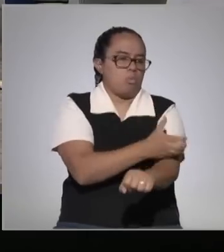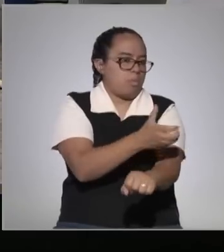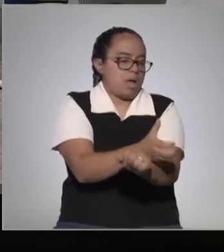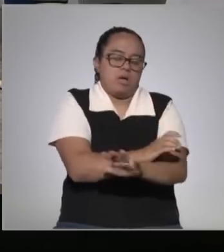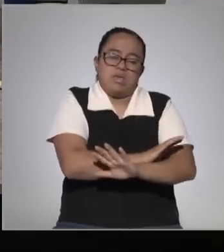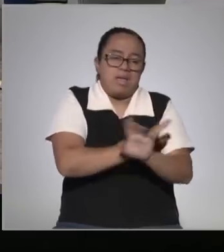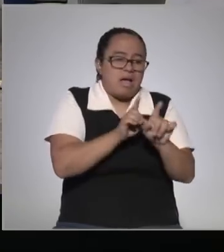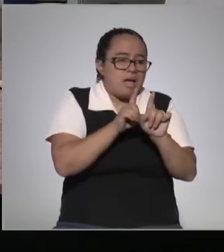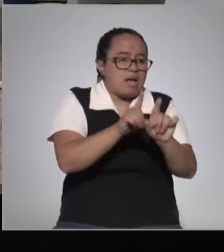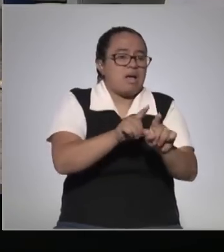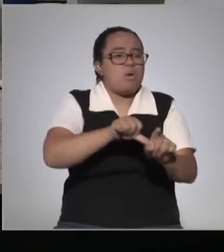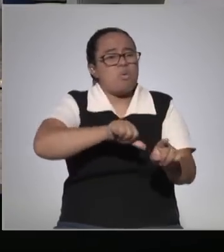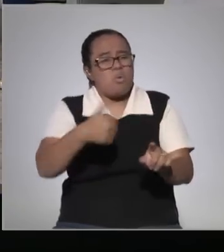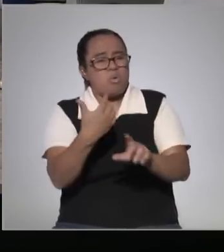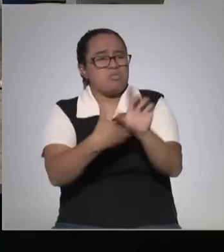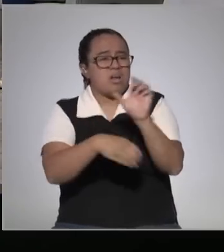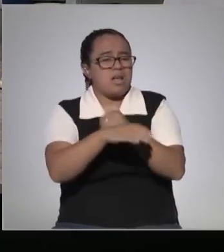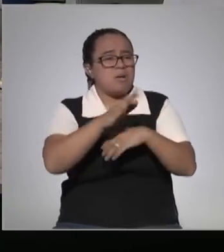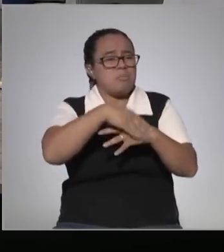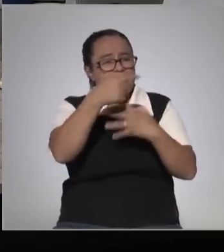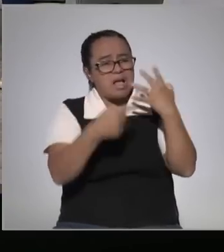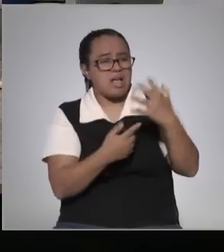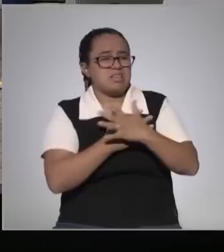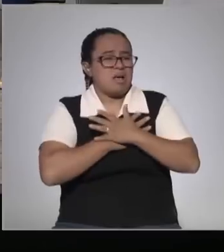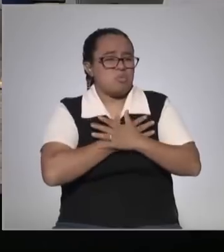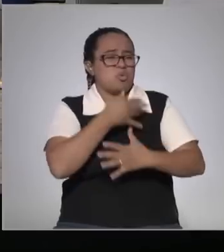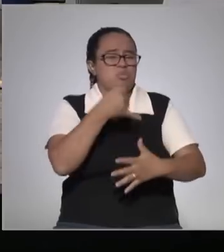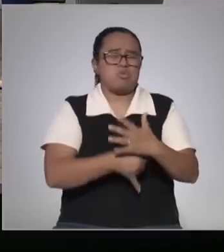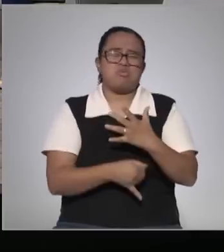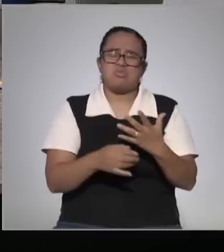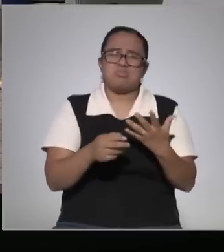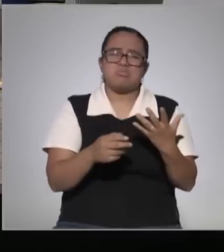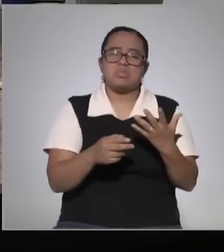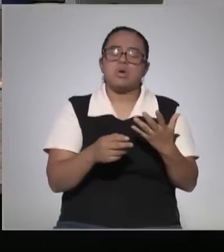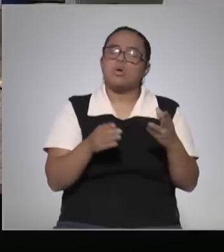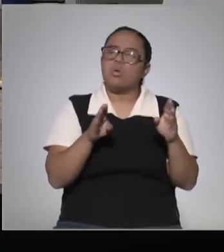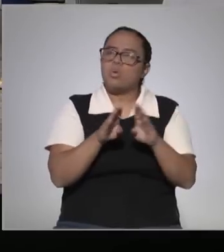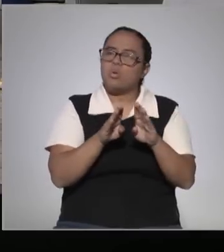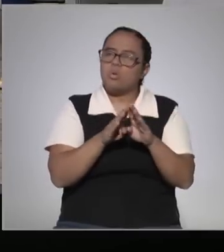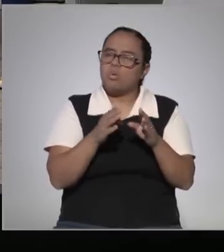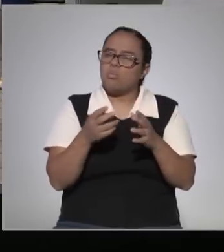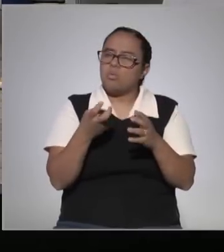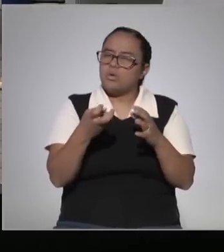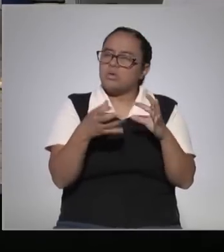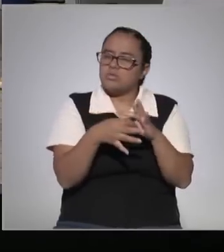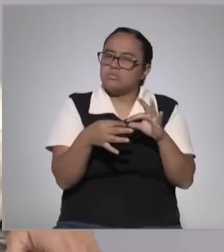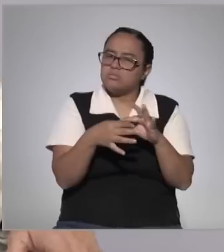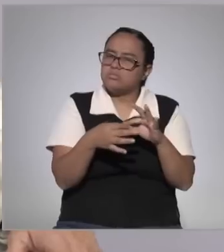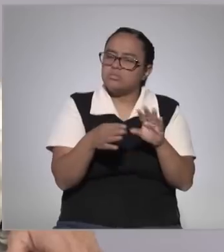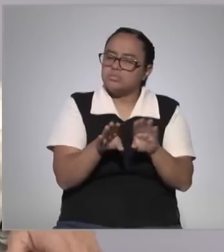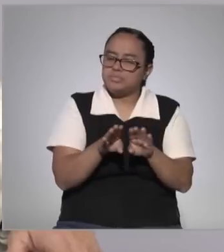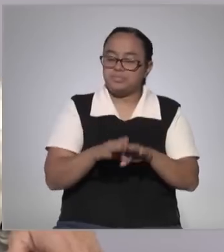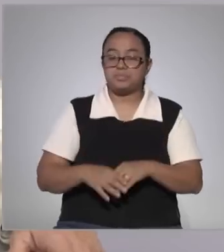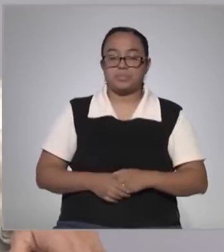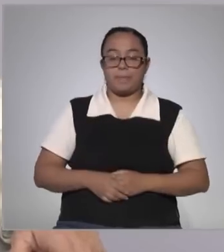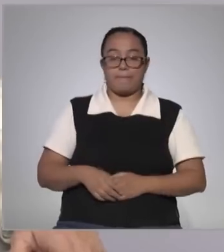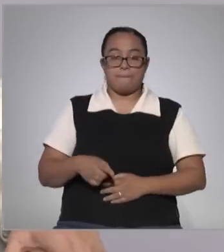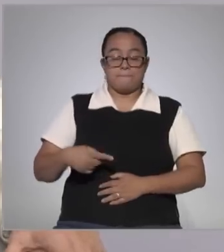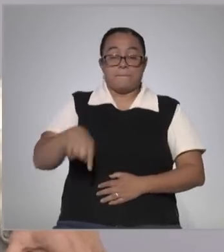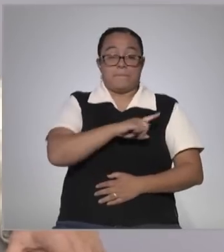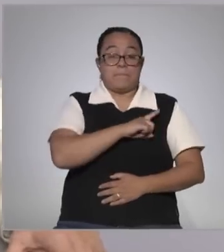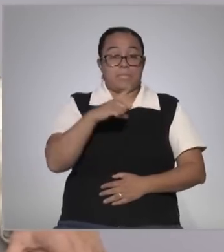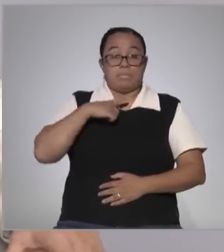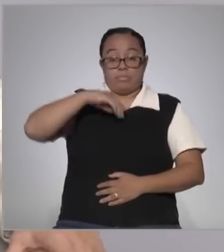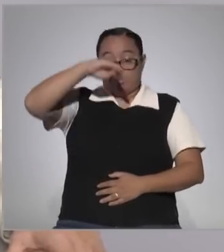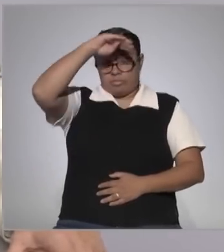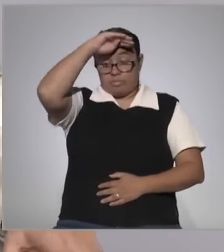existen otras partes del amor, ¿no? ¿Cómo analizar esta parte? A mí me parece que hay que tomar muy en cuenta